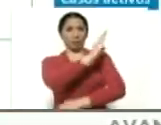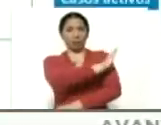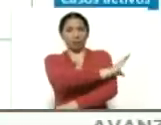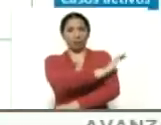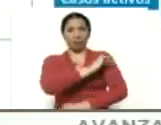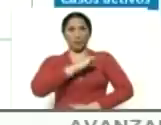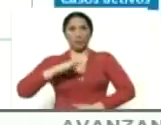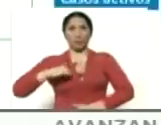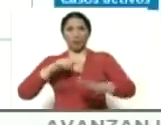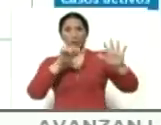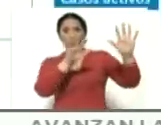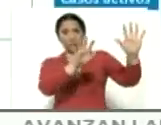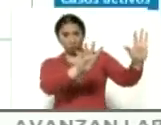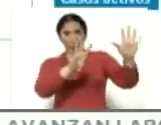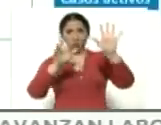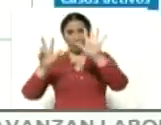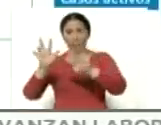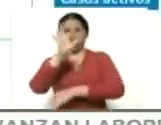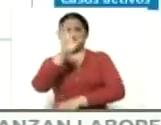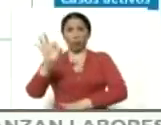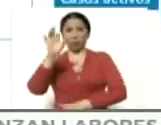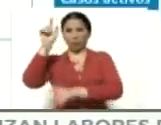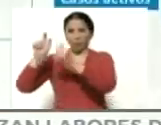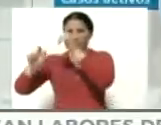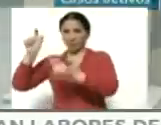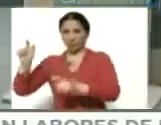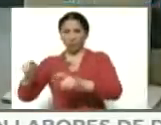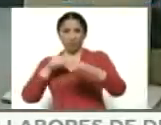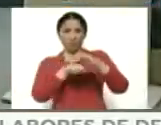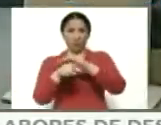privadas, el 98% son personas